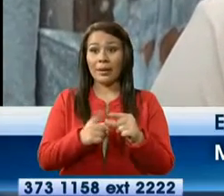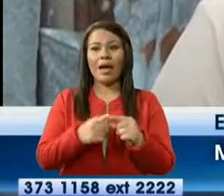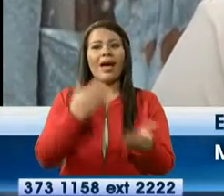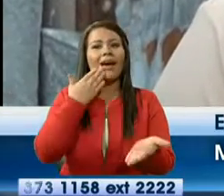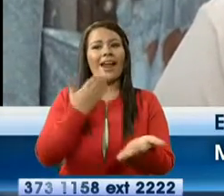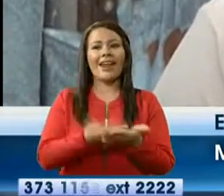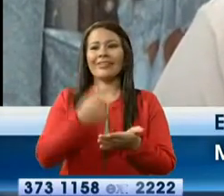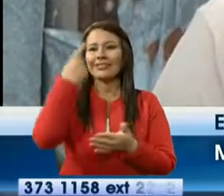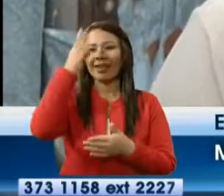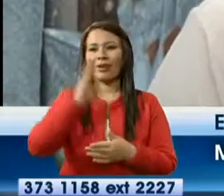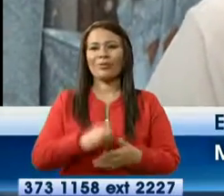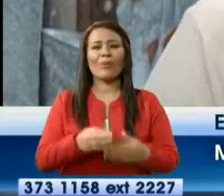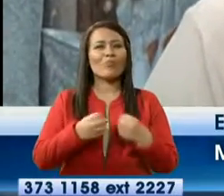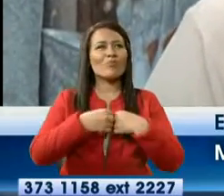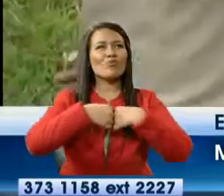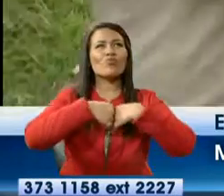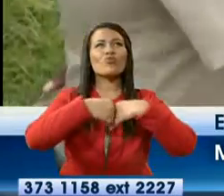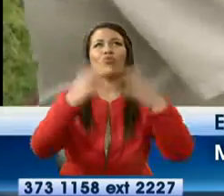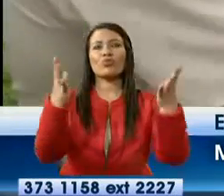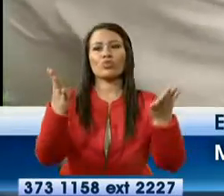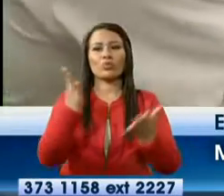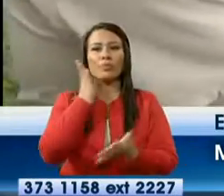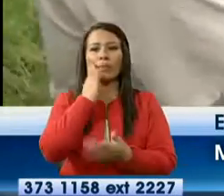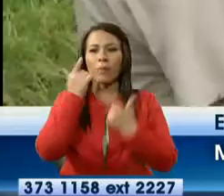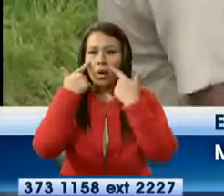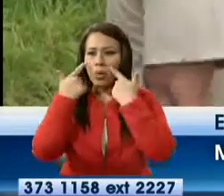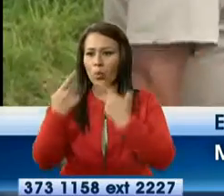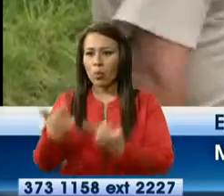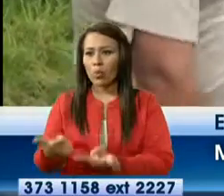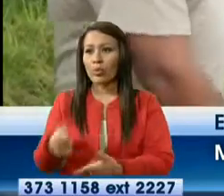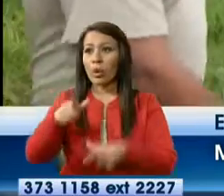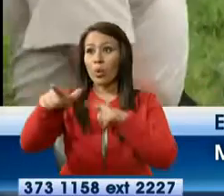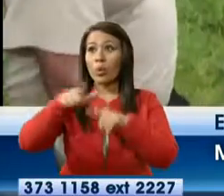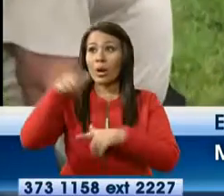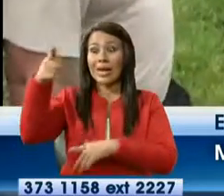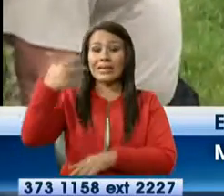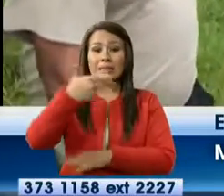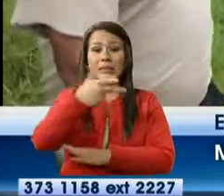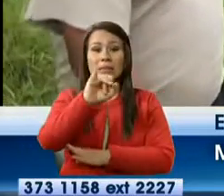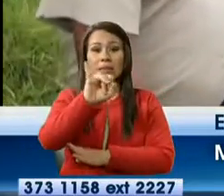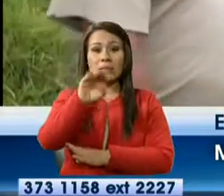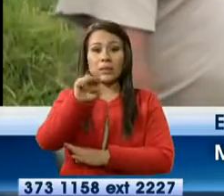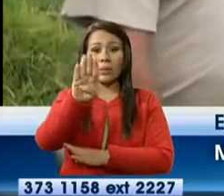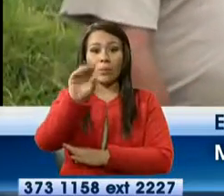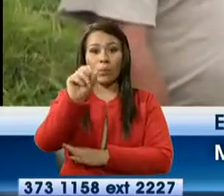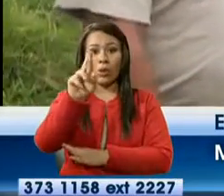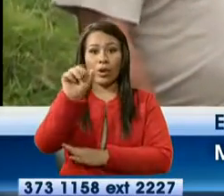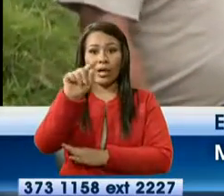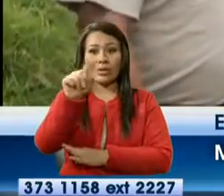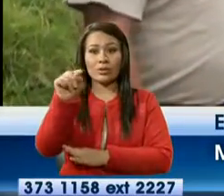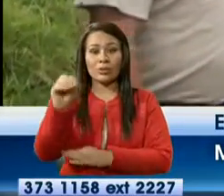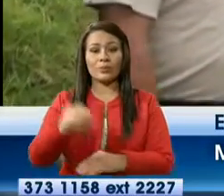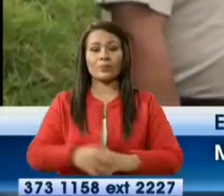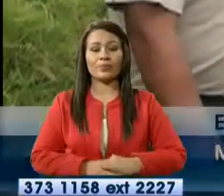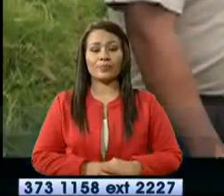en este momento de alegres, de felices. En Chimborazo informó Darwin Altamirano.